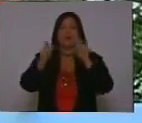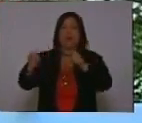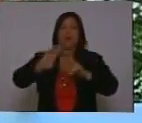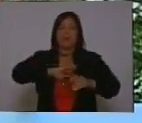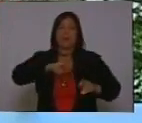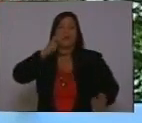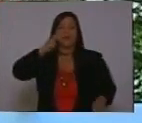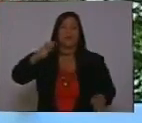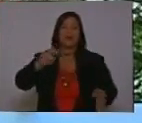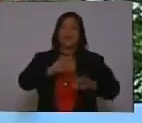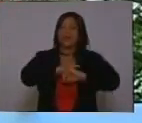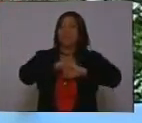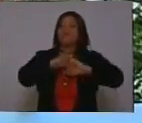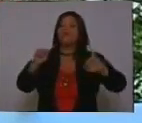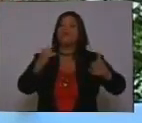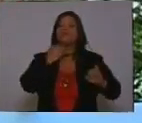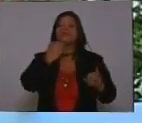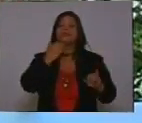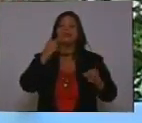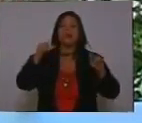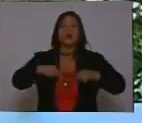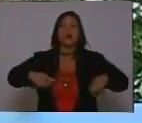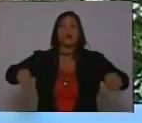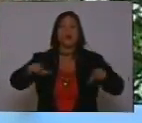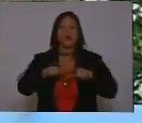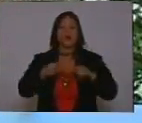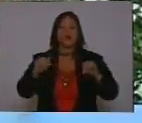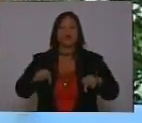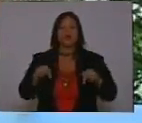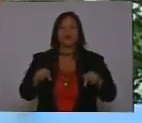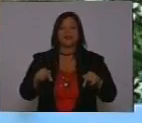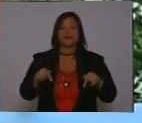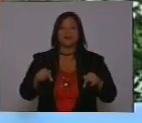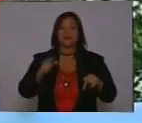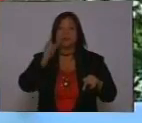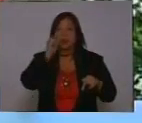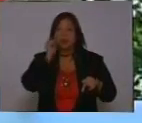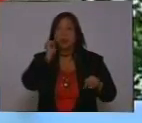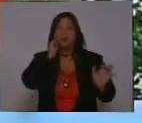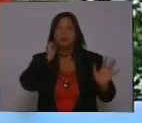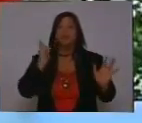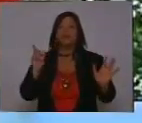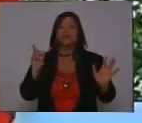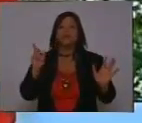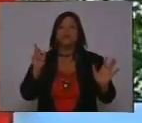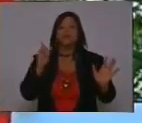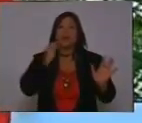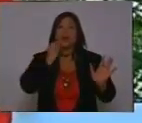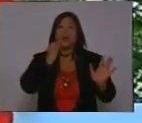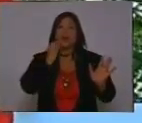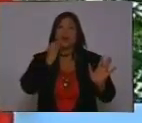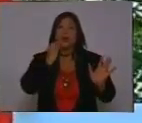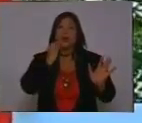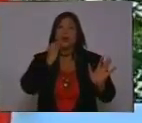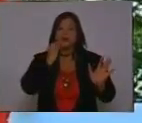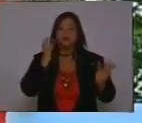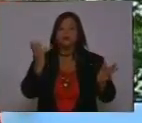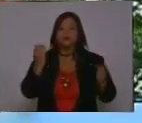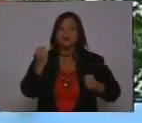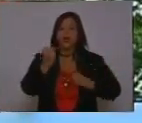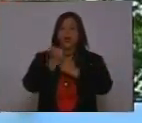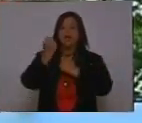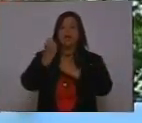Y ya para cerrar, hoy estamos en un escenario, muchachas y muchachos, con la gracia y con el